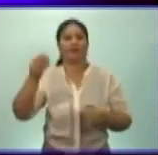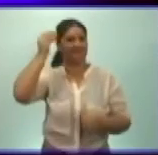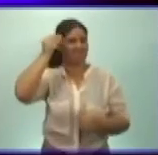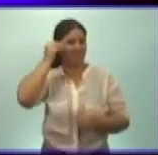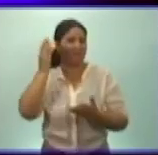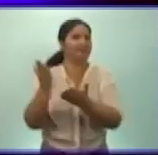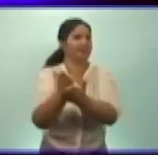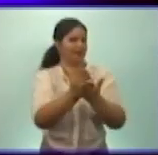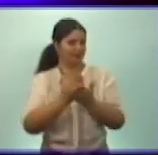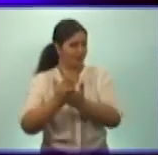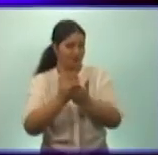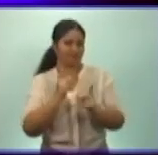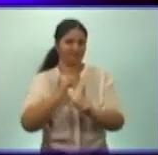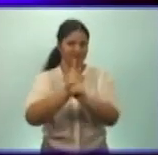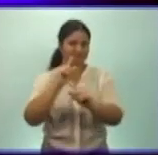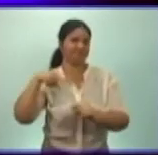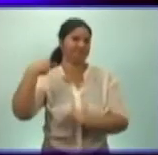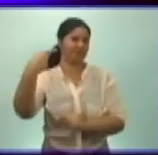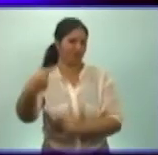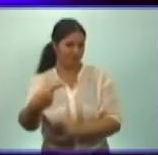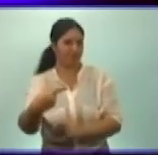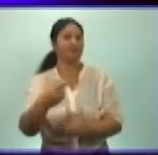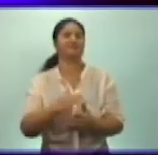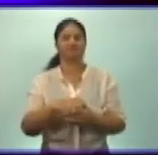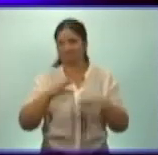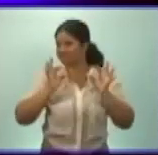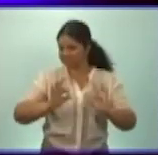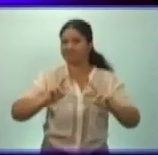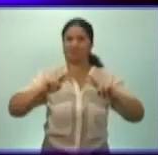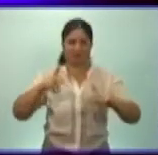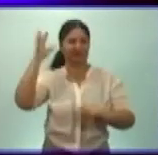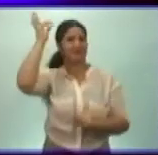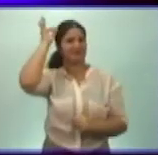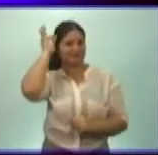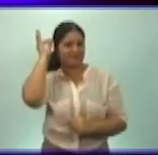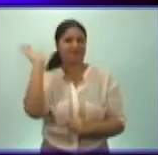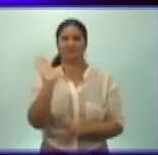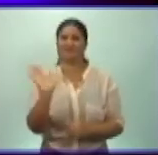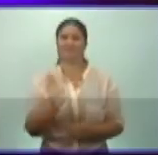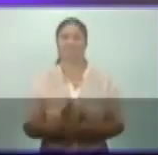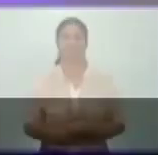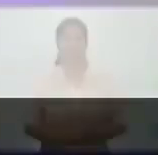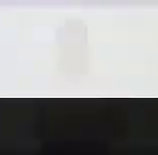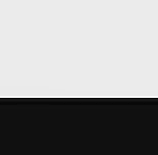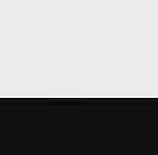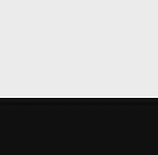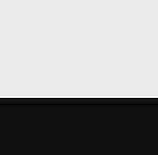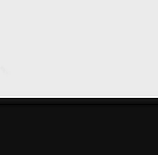y yo los estaré esperando en un próximo encuentro con el español y la literatura. Hasta pronto.